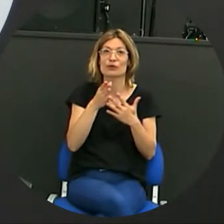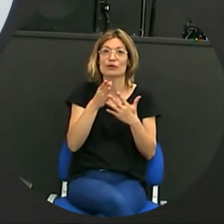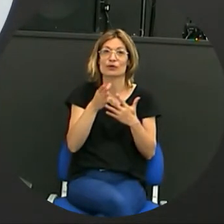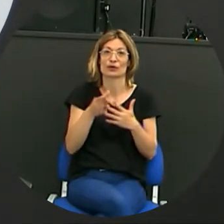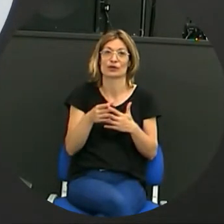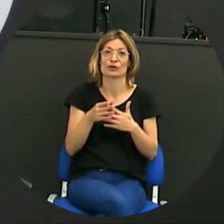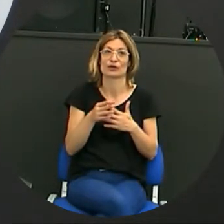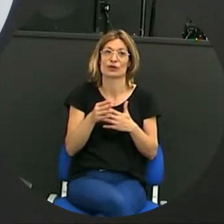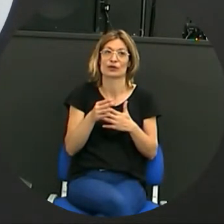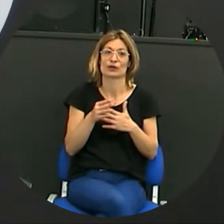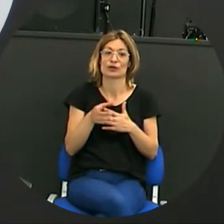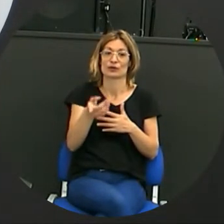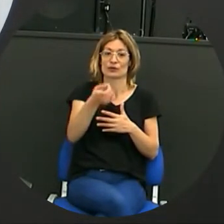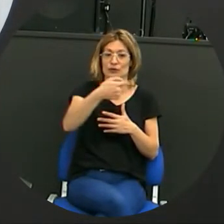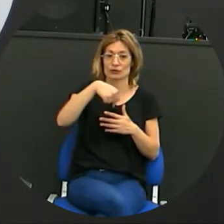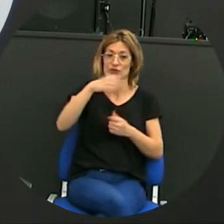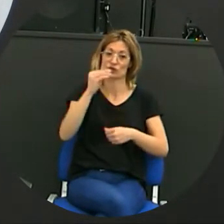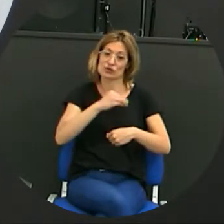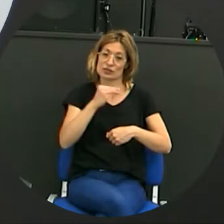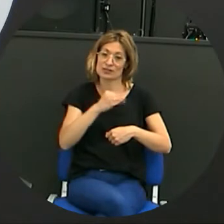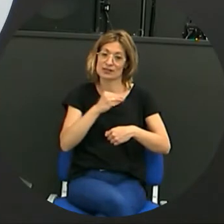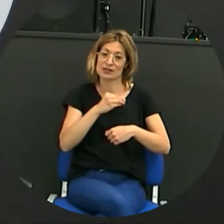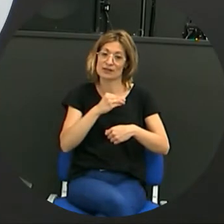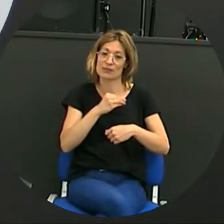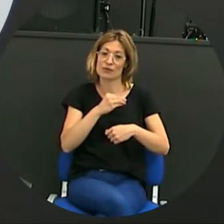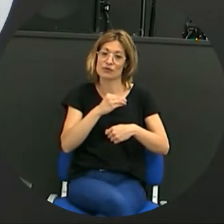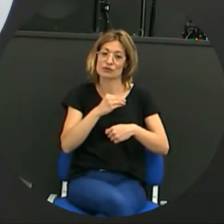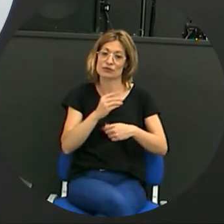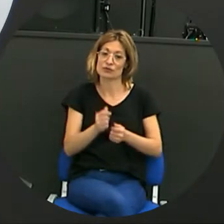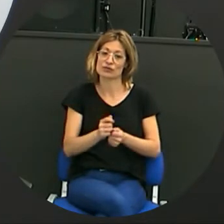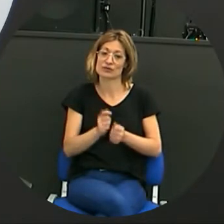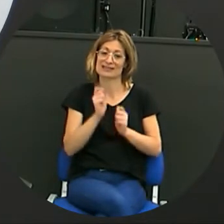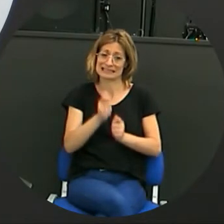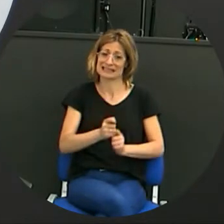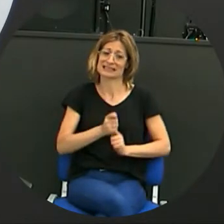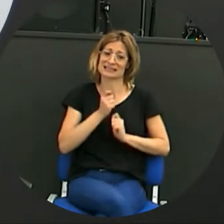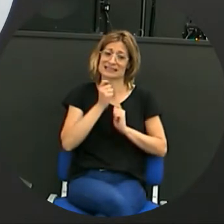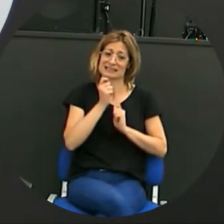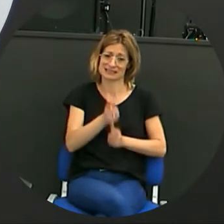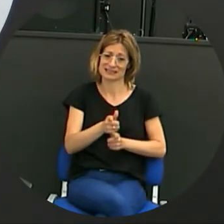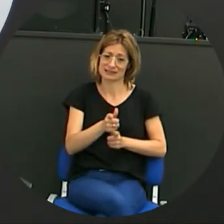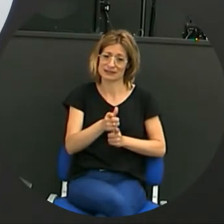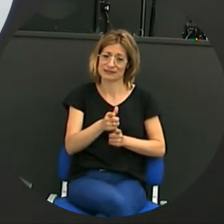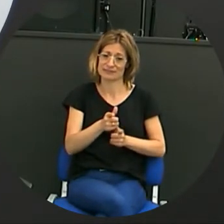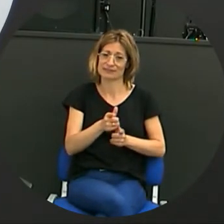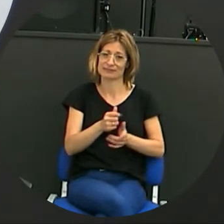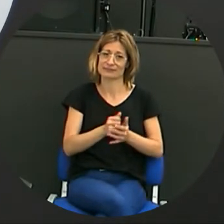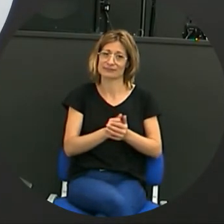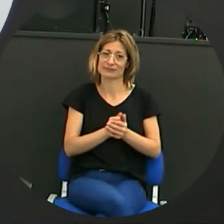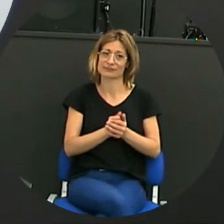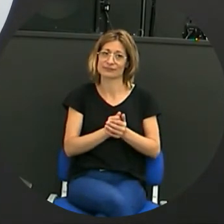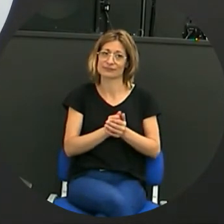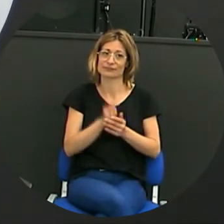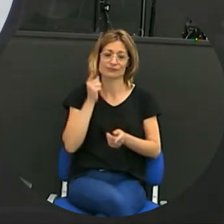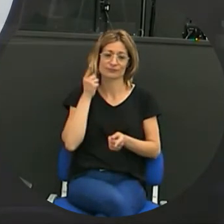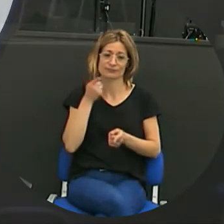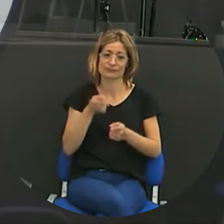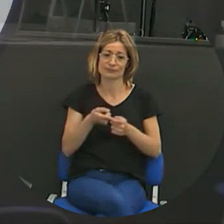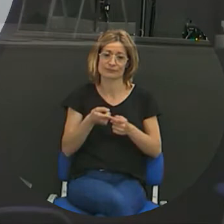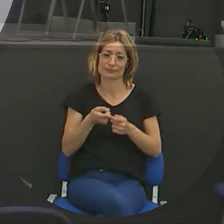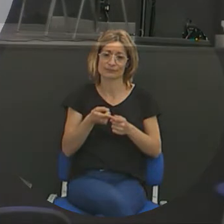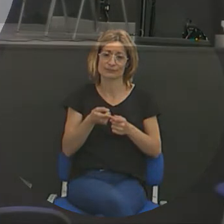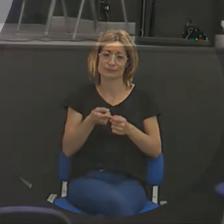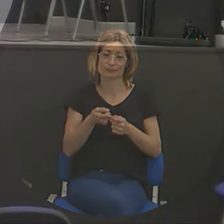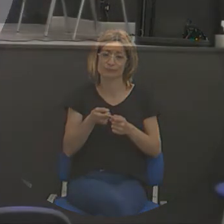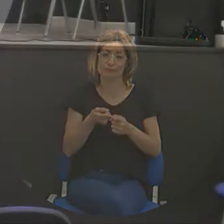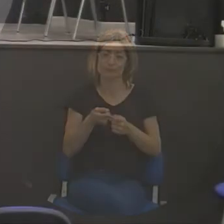dices que traigamos nuestros diezmos al alfolí para que haya alimento en tu casa, para poder levantar